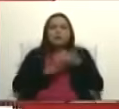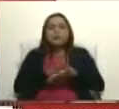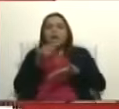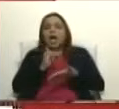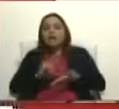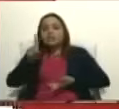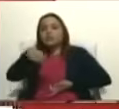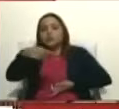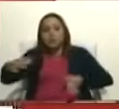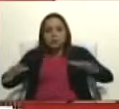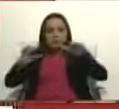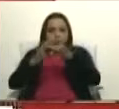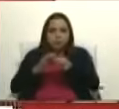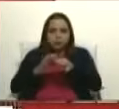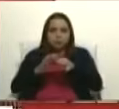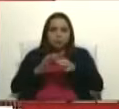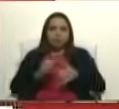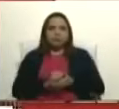no.